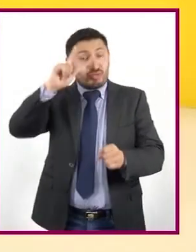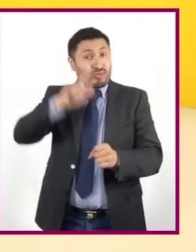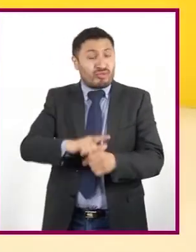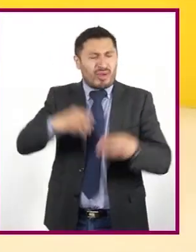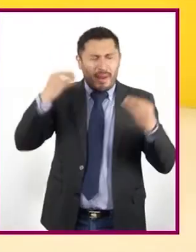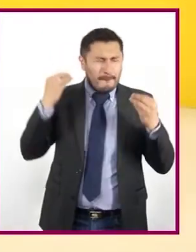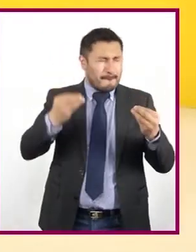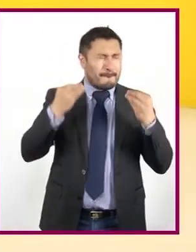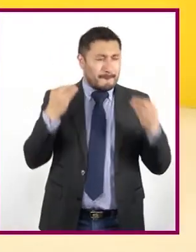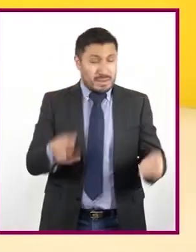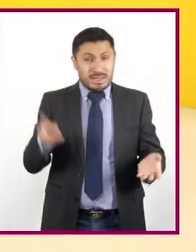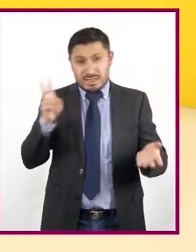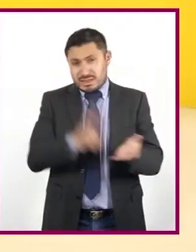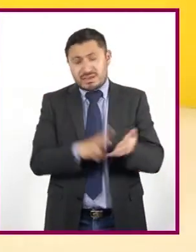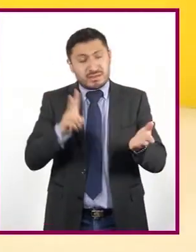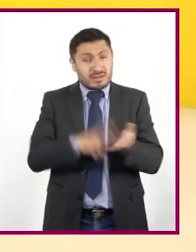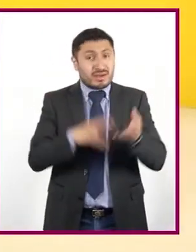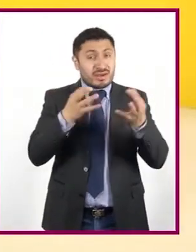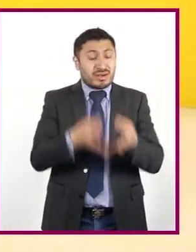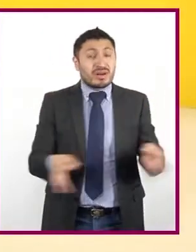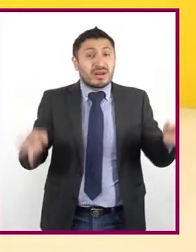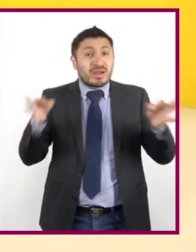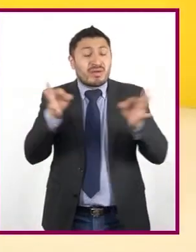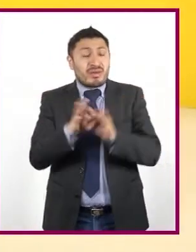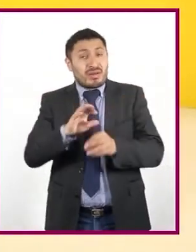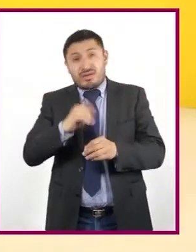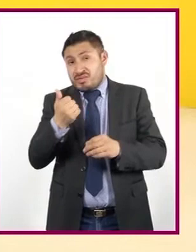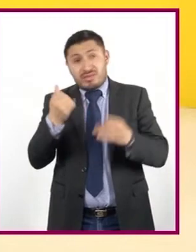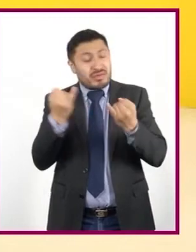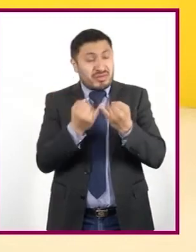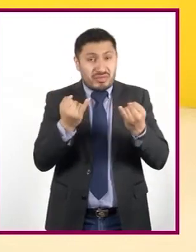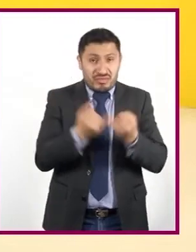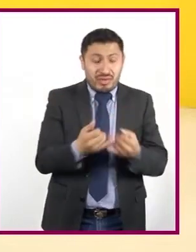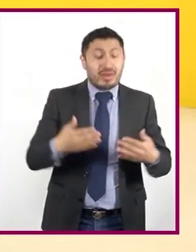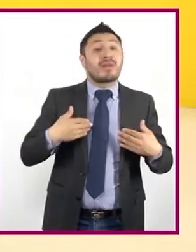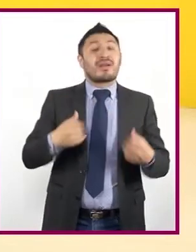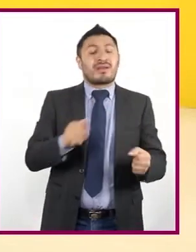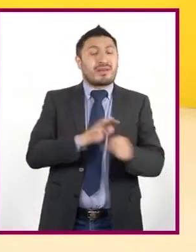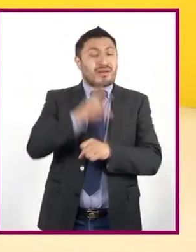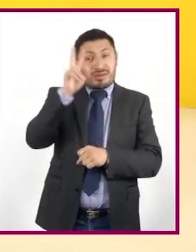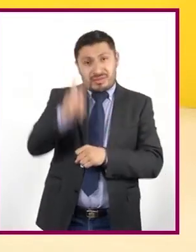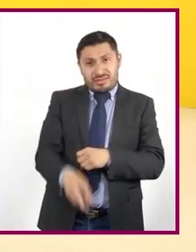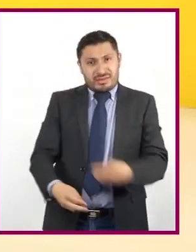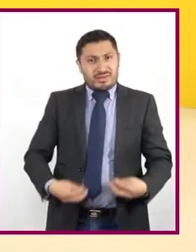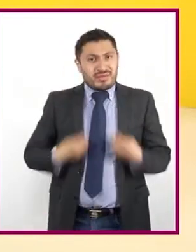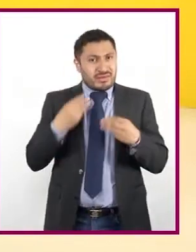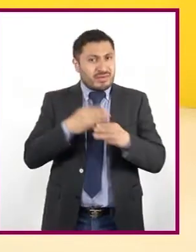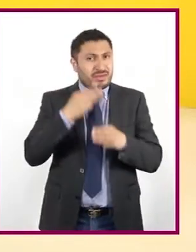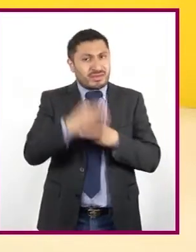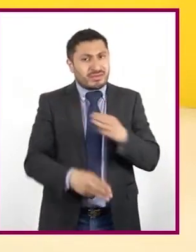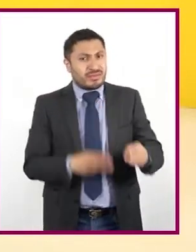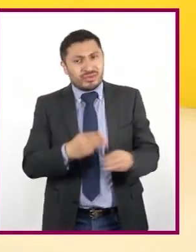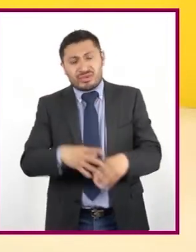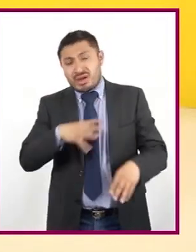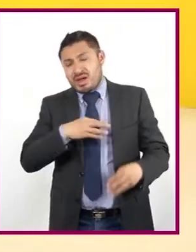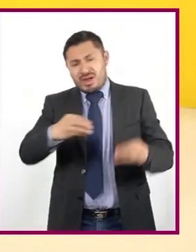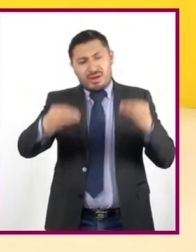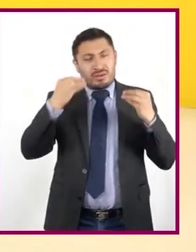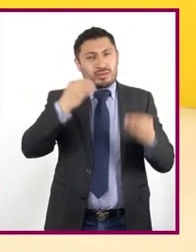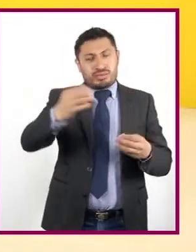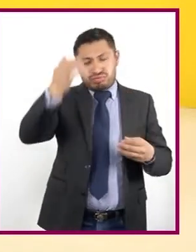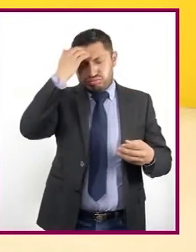tan valiosa como cualquier otra, permite comprender la realidad y habitar el mundo. Está llena de